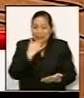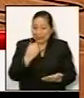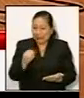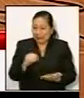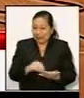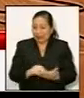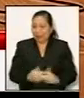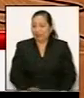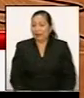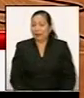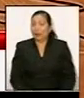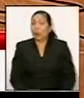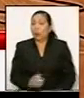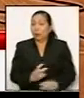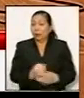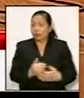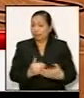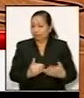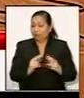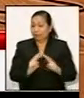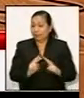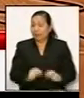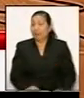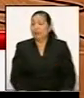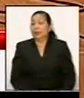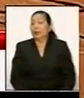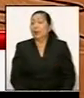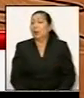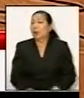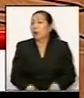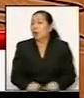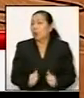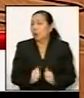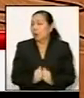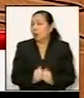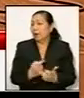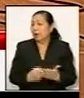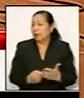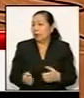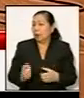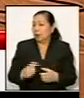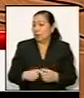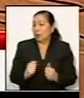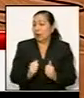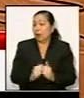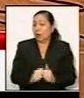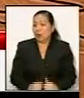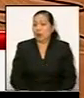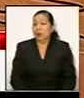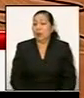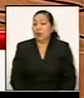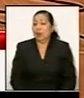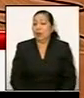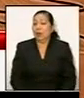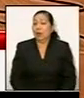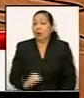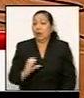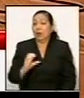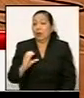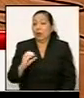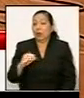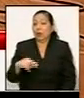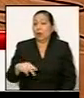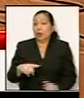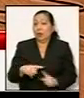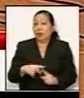habían medidas preventivas que tenían que ver con este tema de este convenio por ejemplo con la contraloría para ver